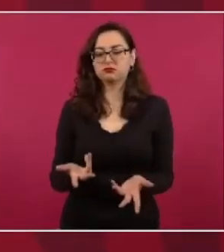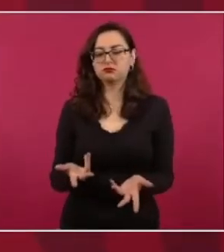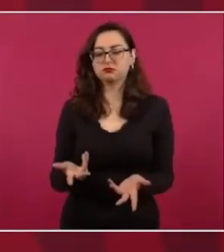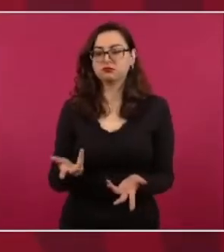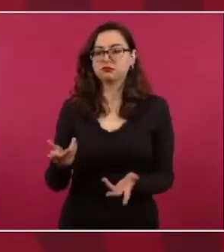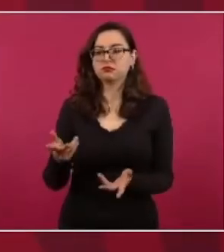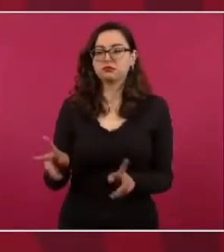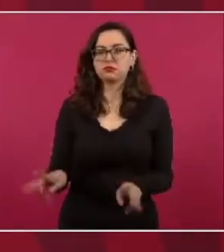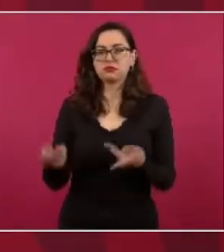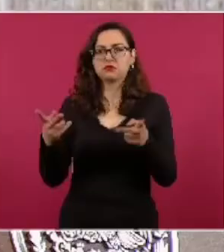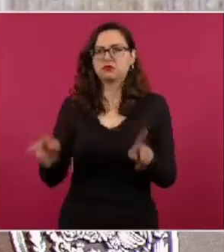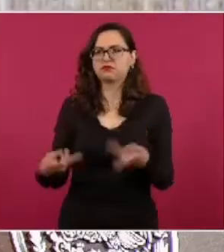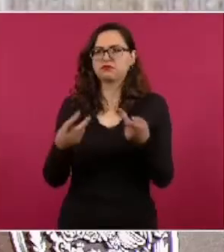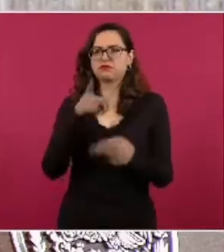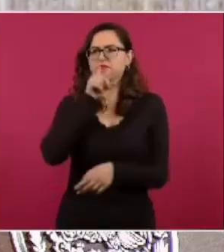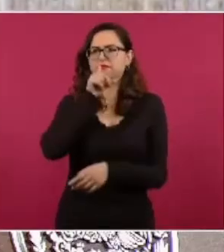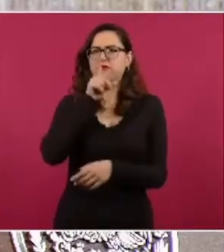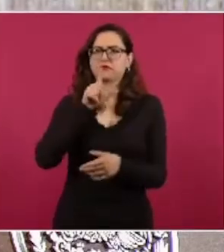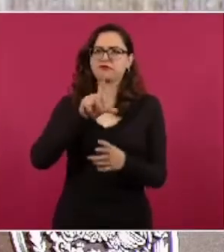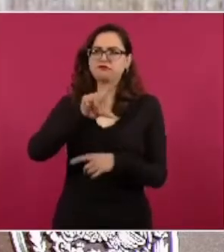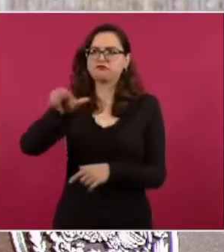comprar gasolinas, el cambio,